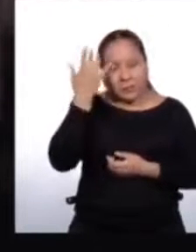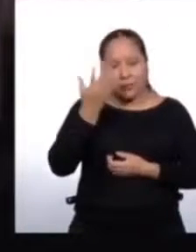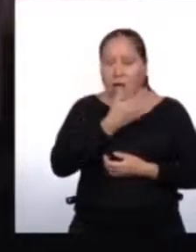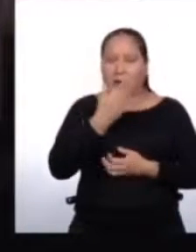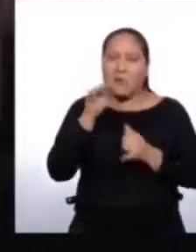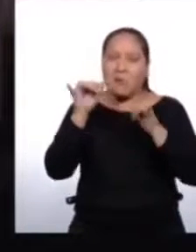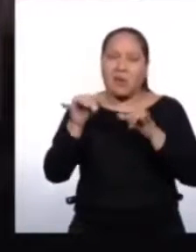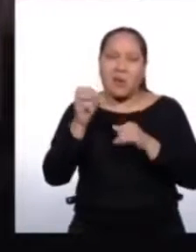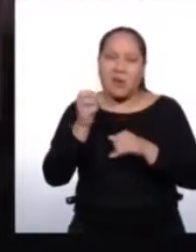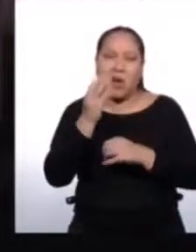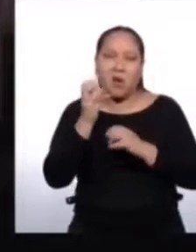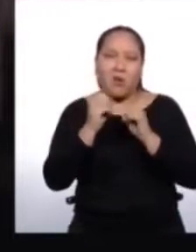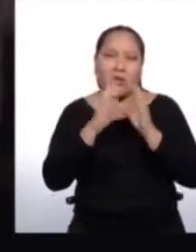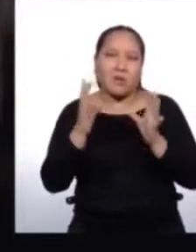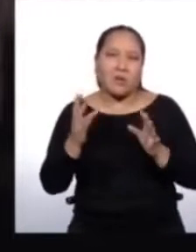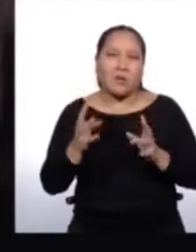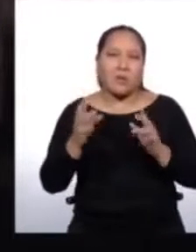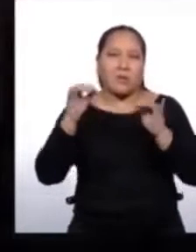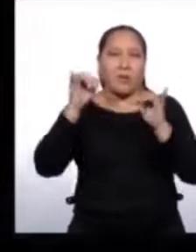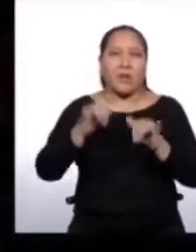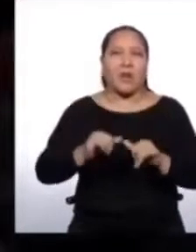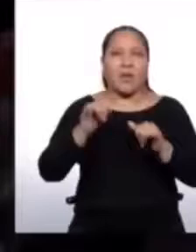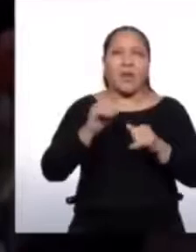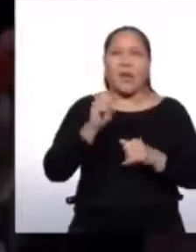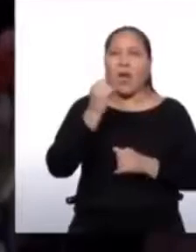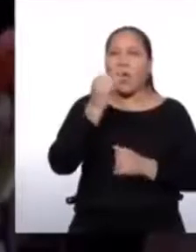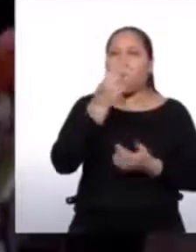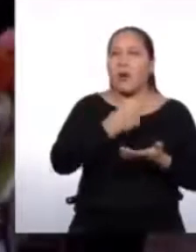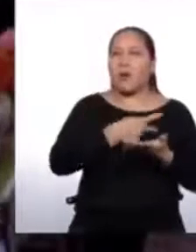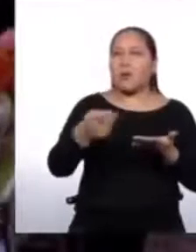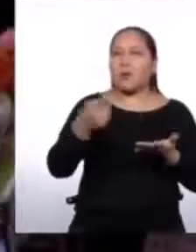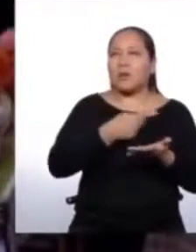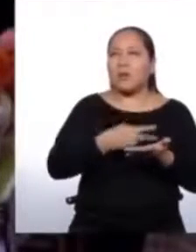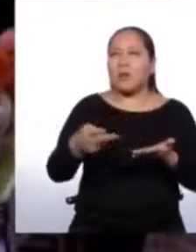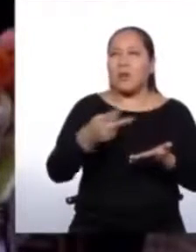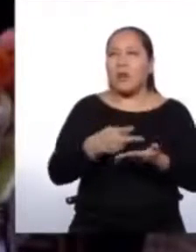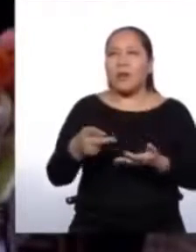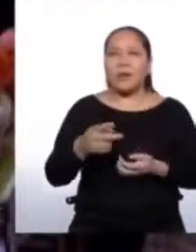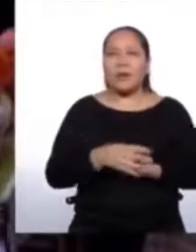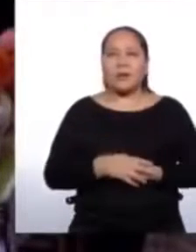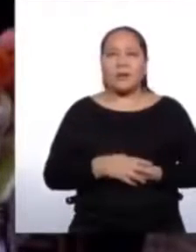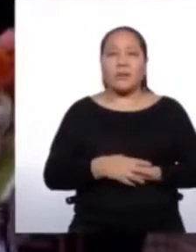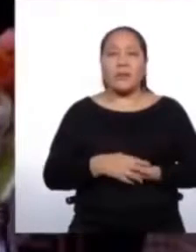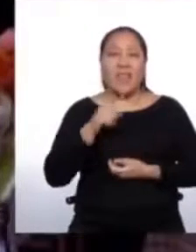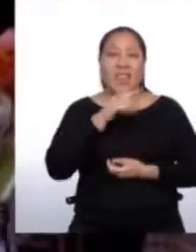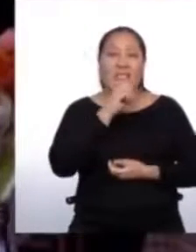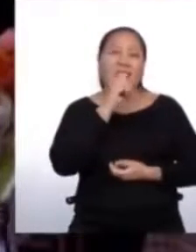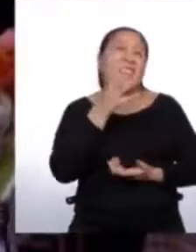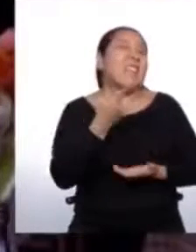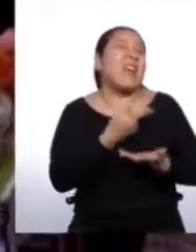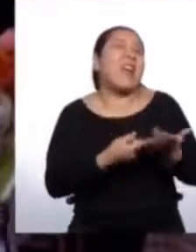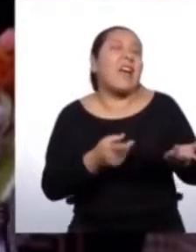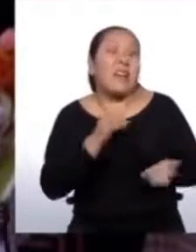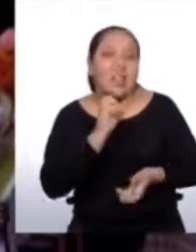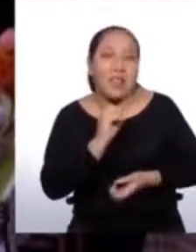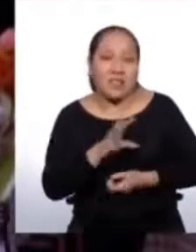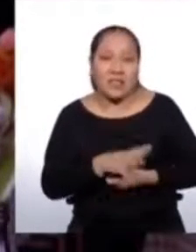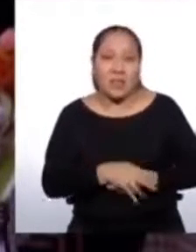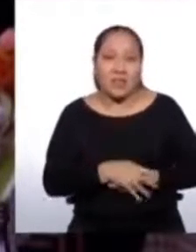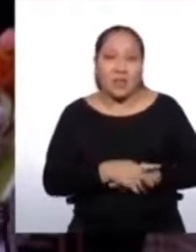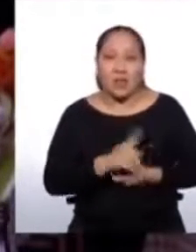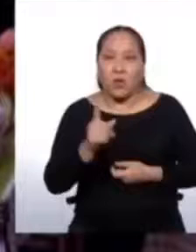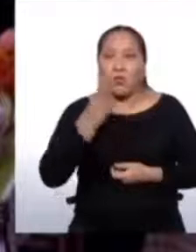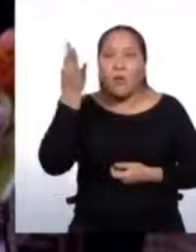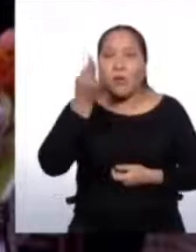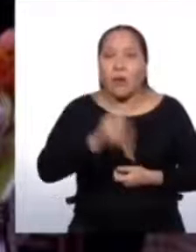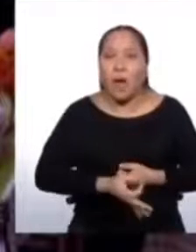unos días. Me quedé 7 semanas. Yo creo que lo que Ribeiro nos quiere decir en realidad es que no hay una verdad